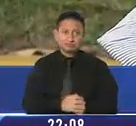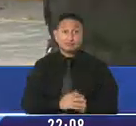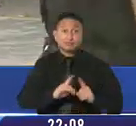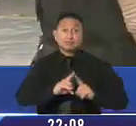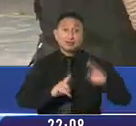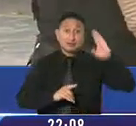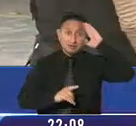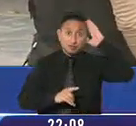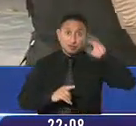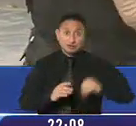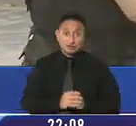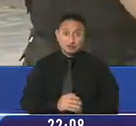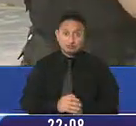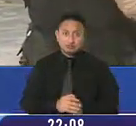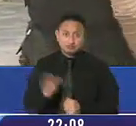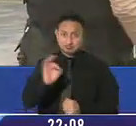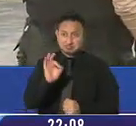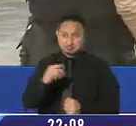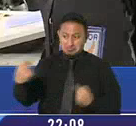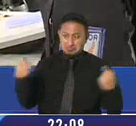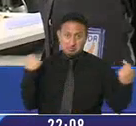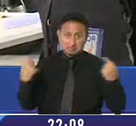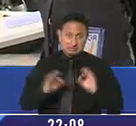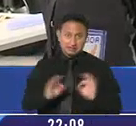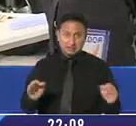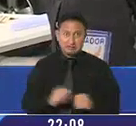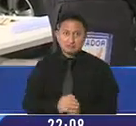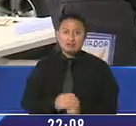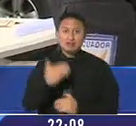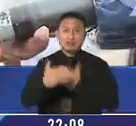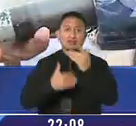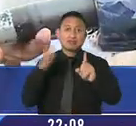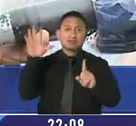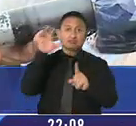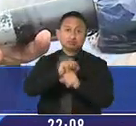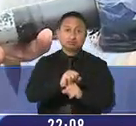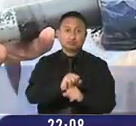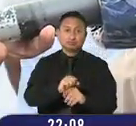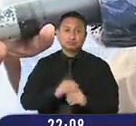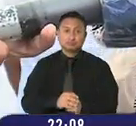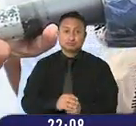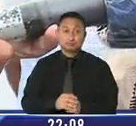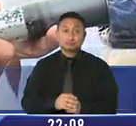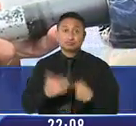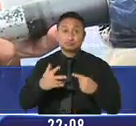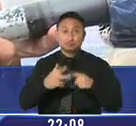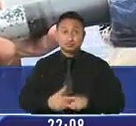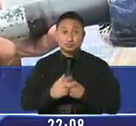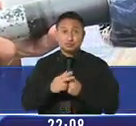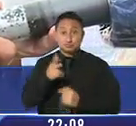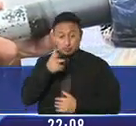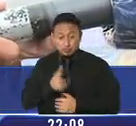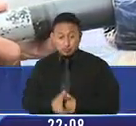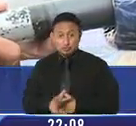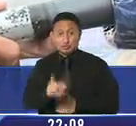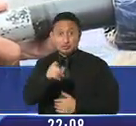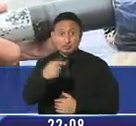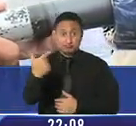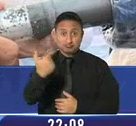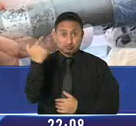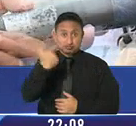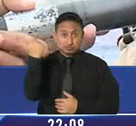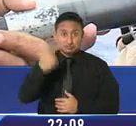Afortunadamente, los policías no fueron alcanzados por las balas y los capturaron. Cuando nosotros empezamos a perseguirlo, nos proceden a